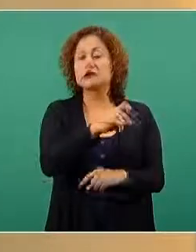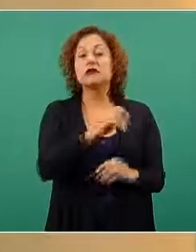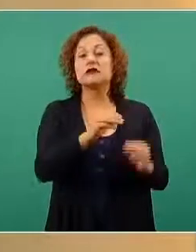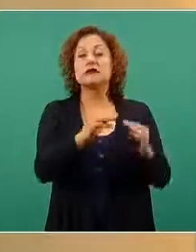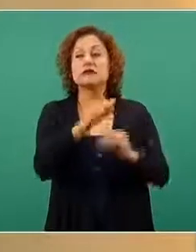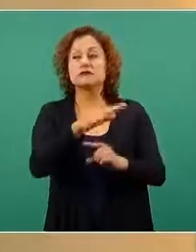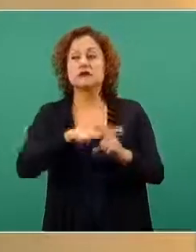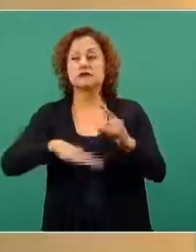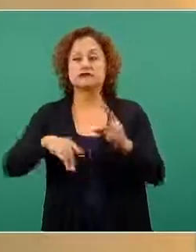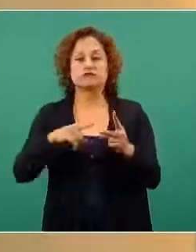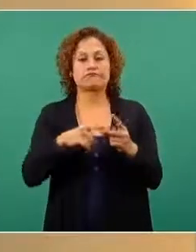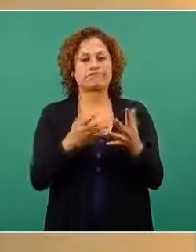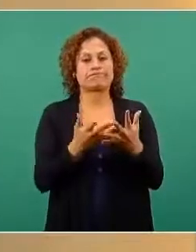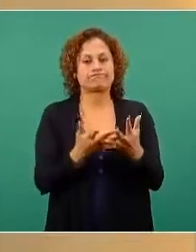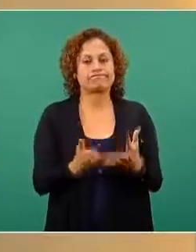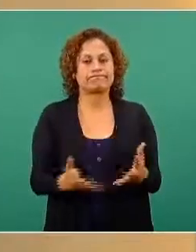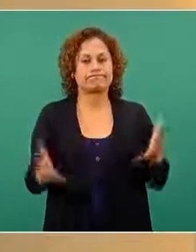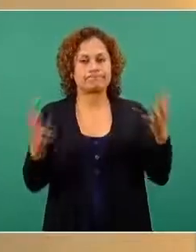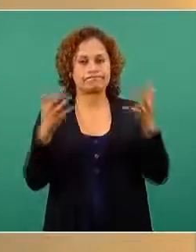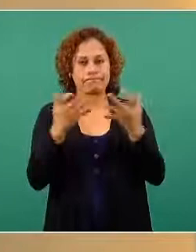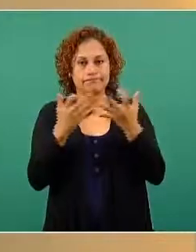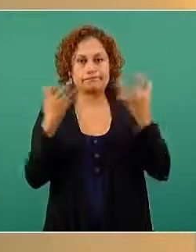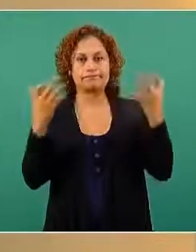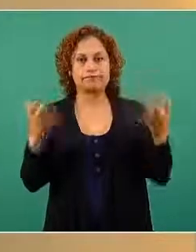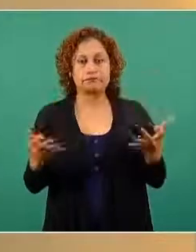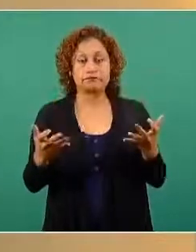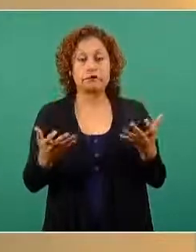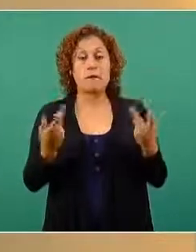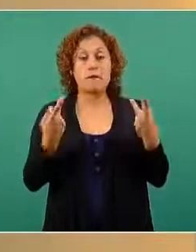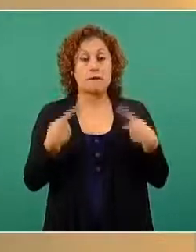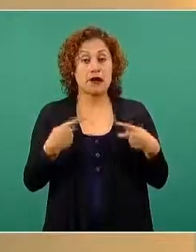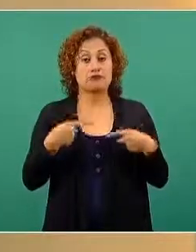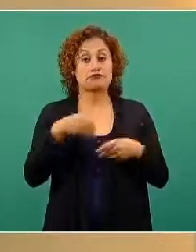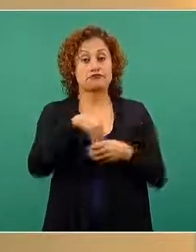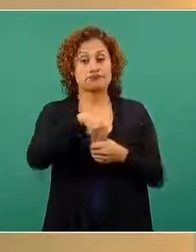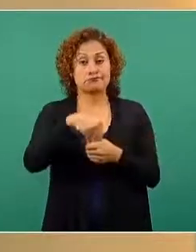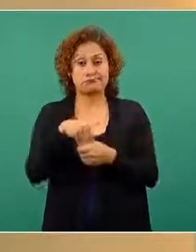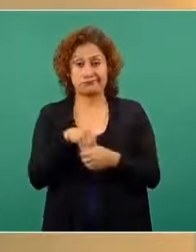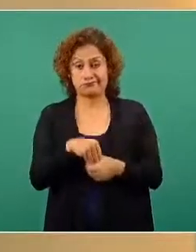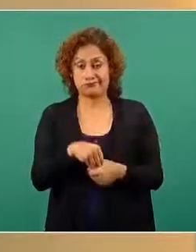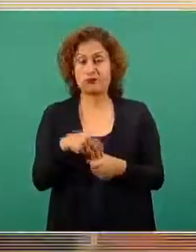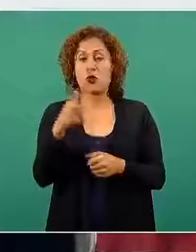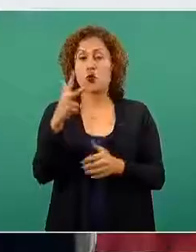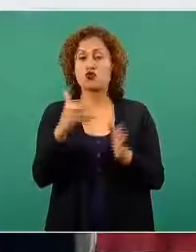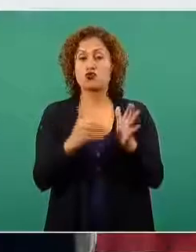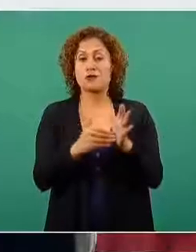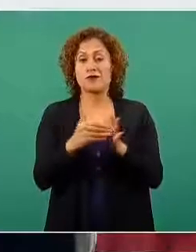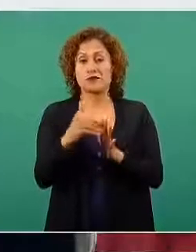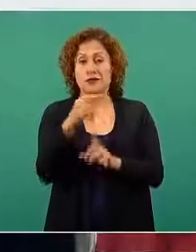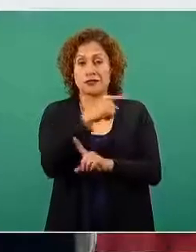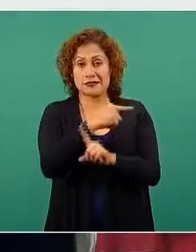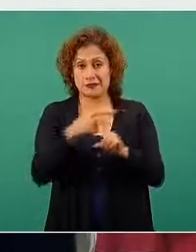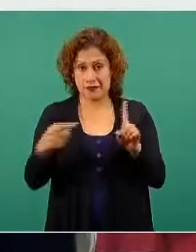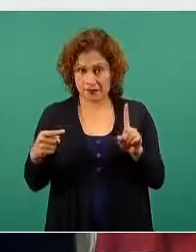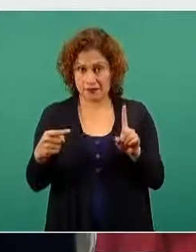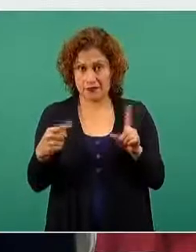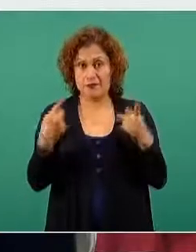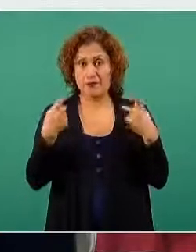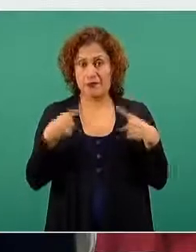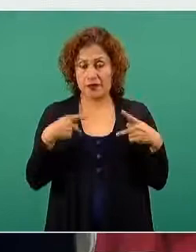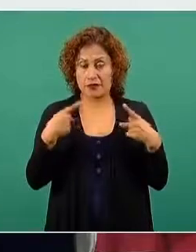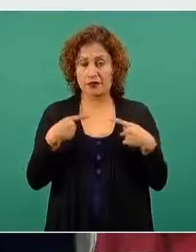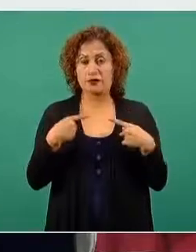territorio extenso, en su densidad de población de 8,5 millones de habitantes,